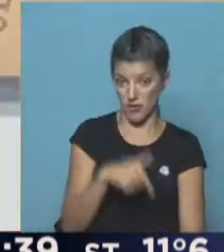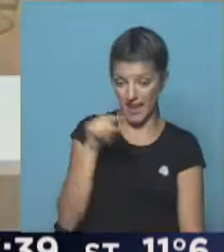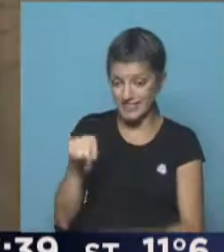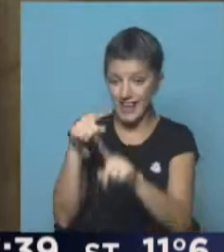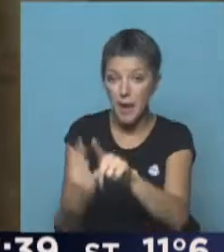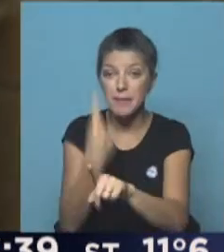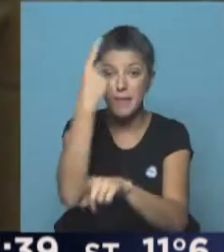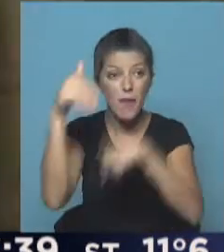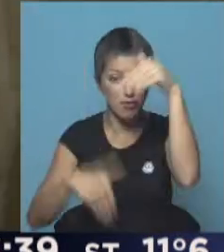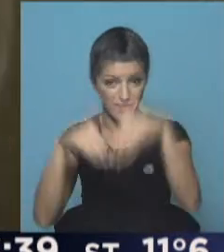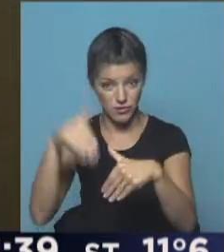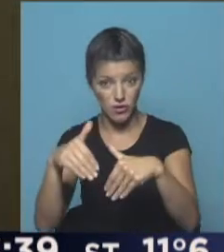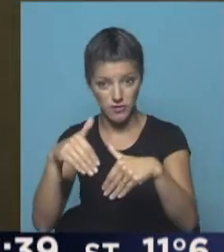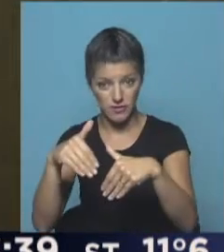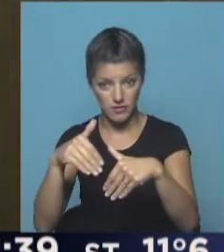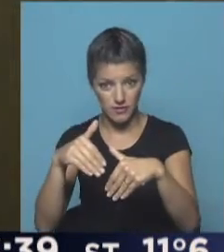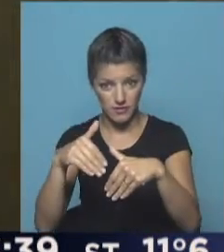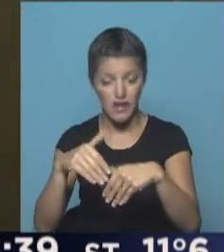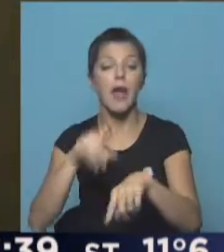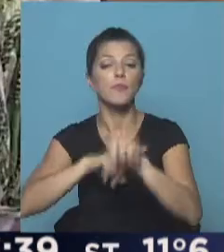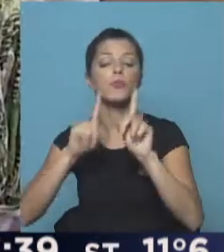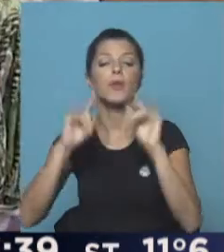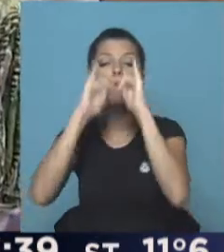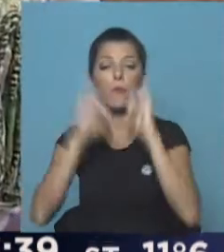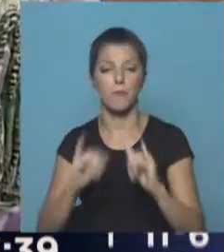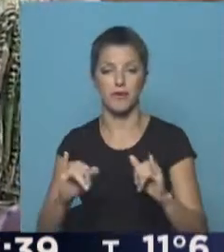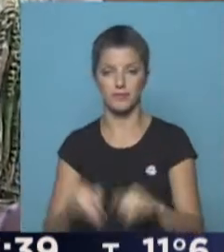primera contienda electoral en tiempos de paz.